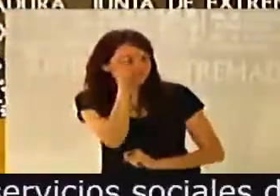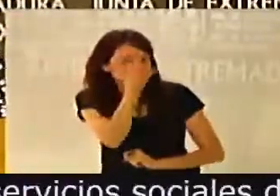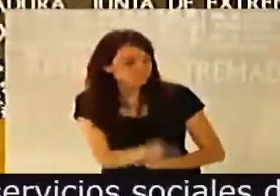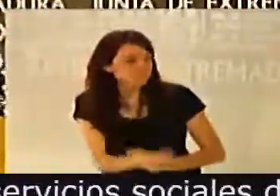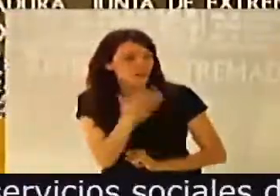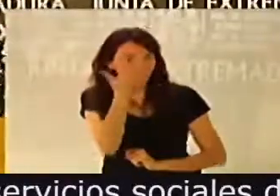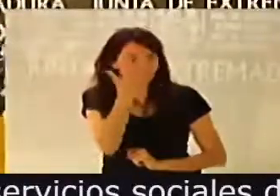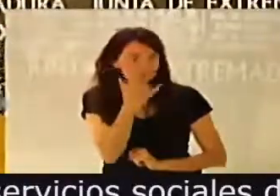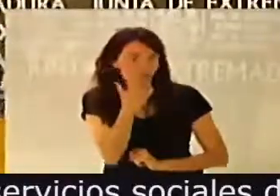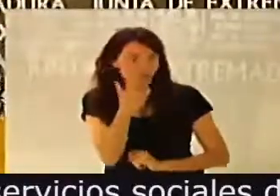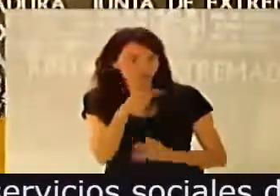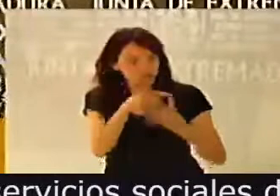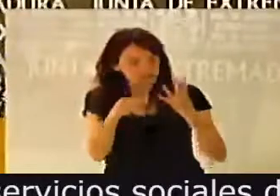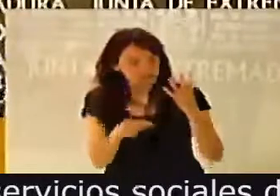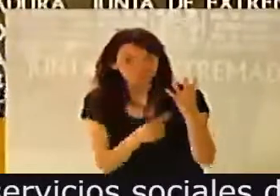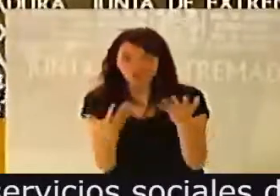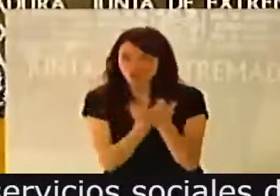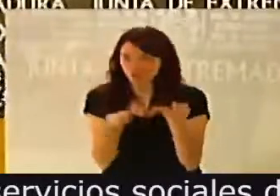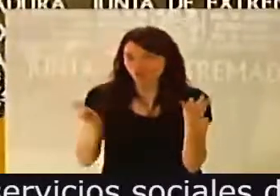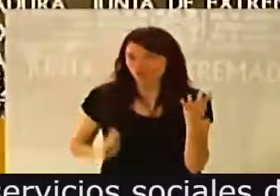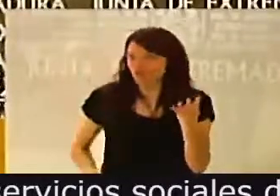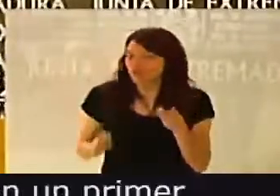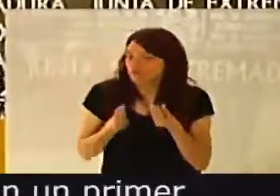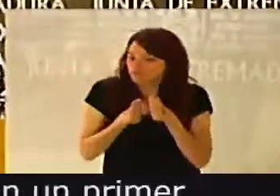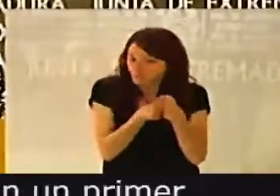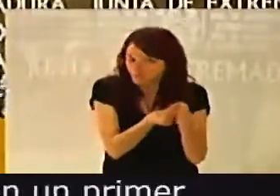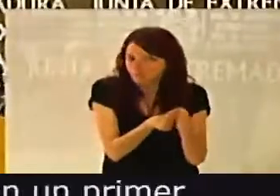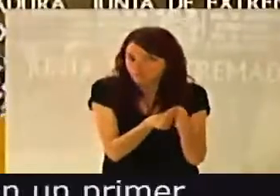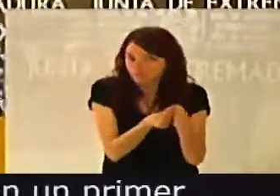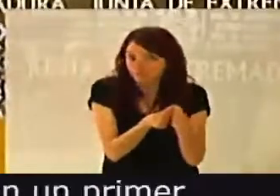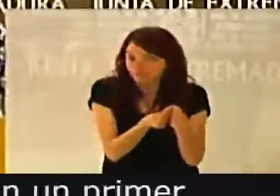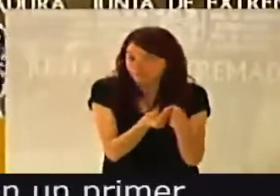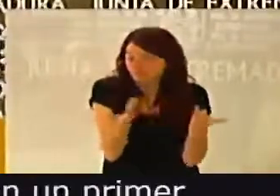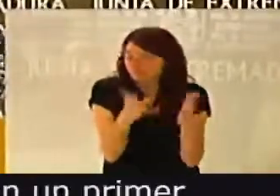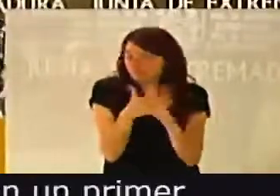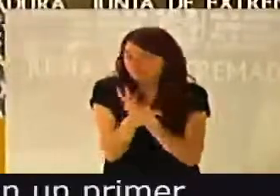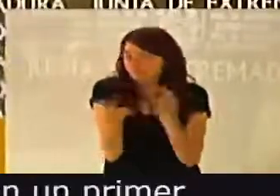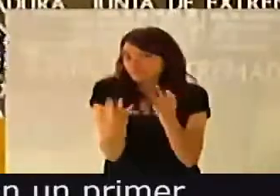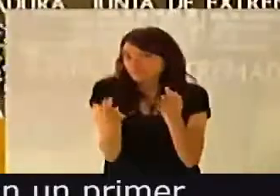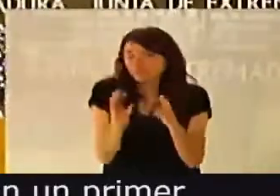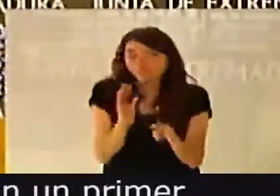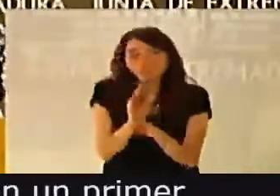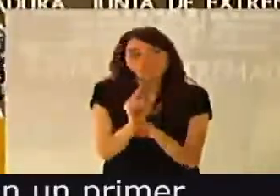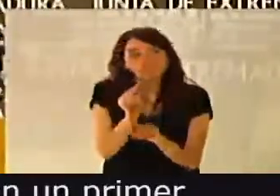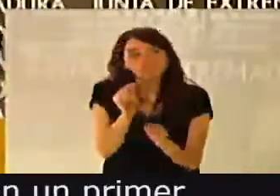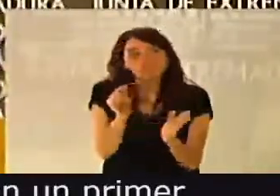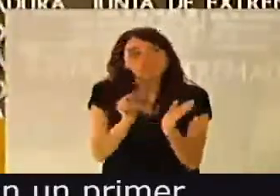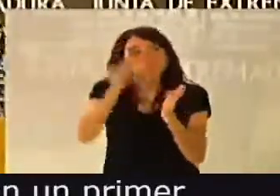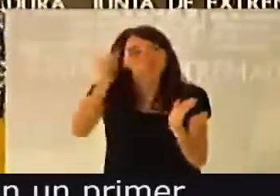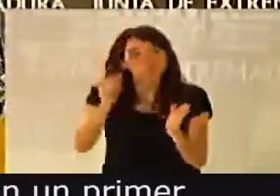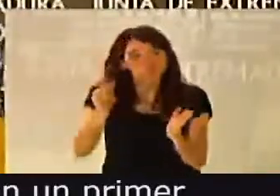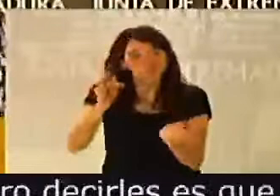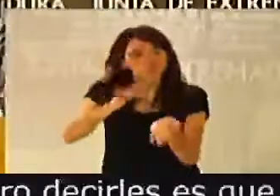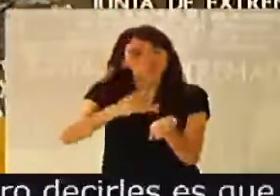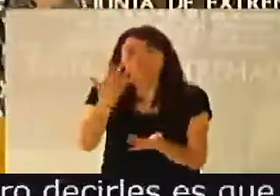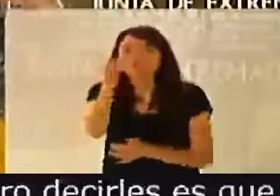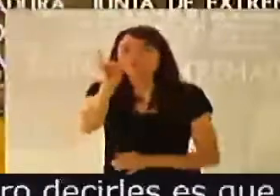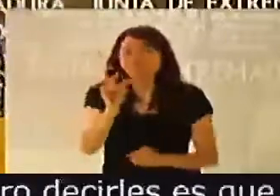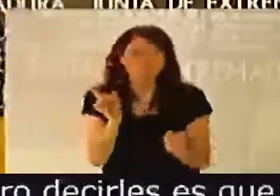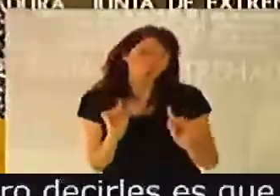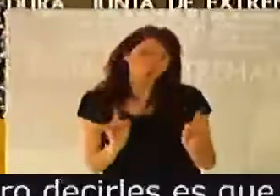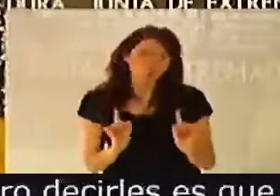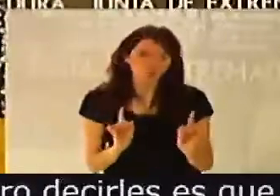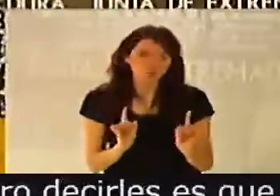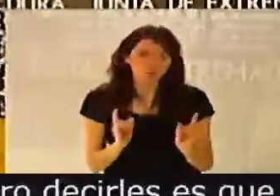algo está ocurriendo. Lo que quiero decirle con todas estas explicaciones es que no son unas ayudas aisladas como un hecho aislado, sino que forma